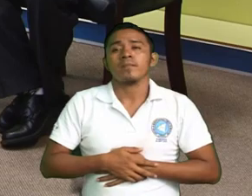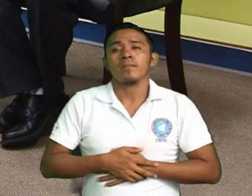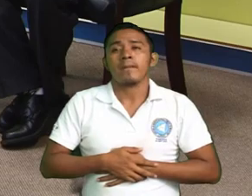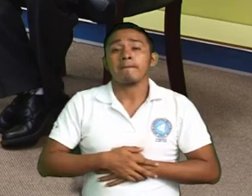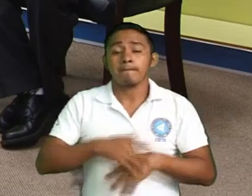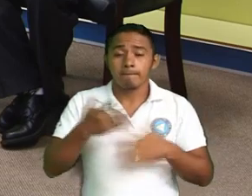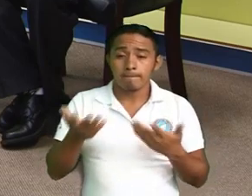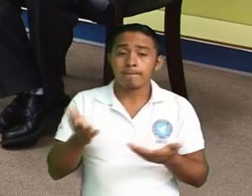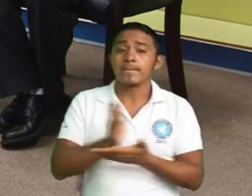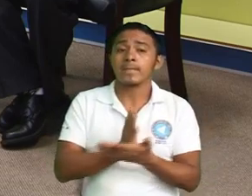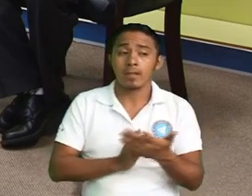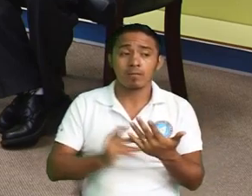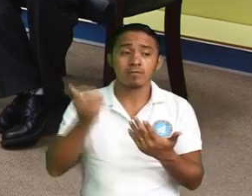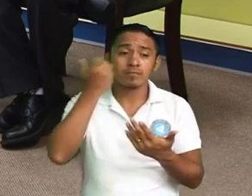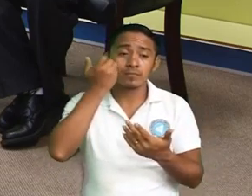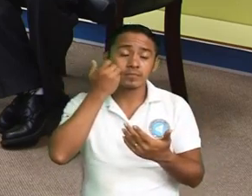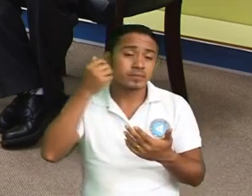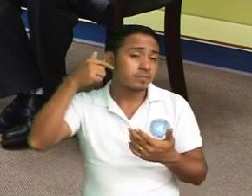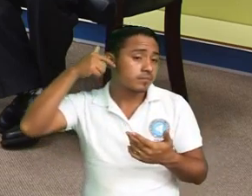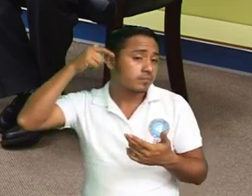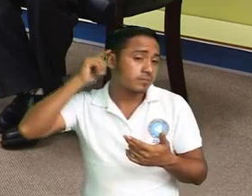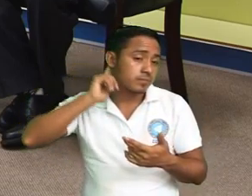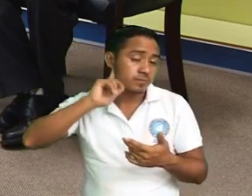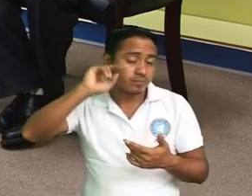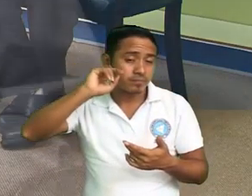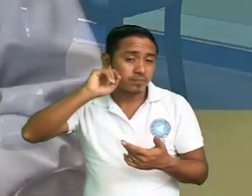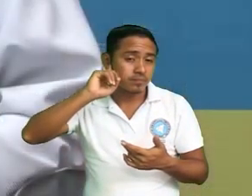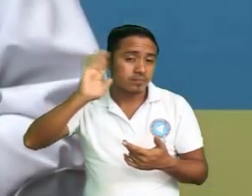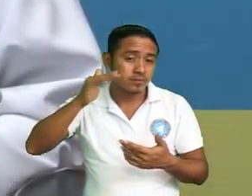las infecciones del oído externo, ¿verdad? Uh-huh. Para comenzar,